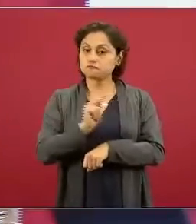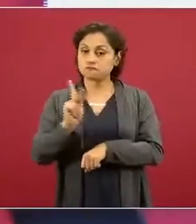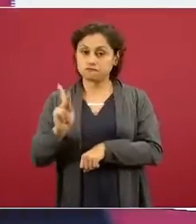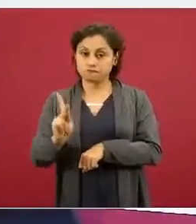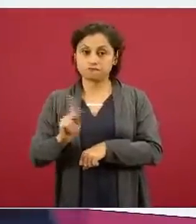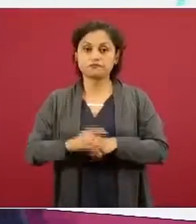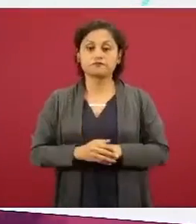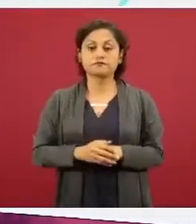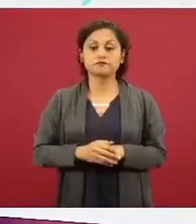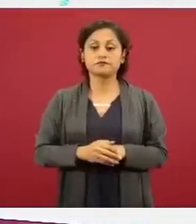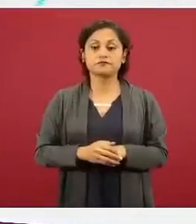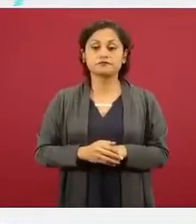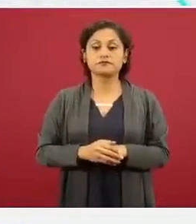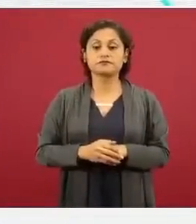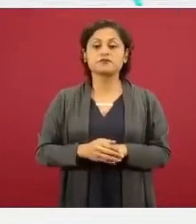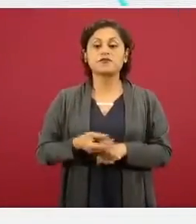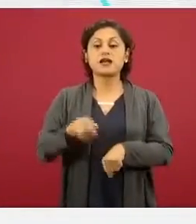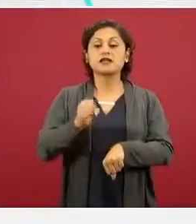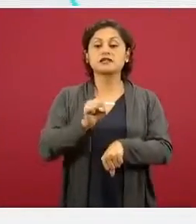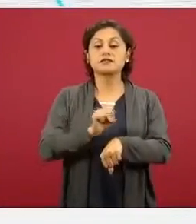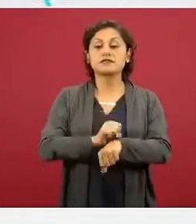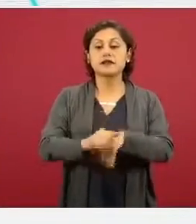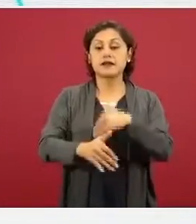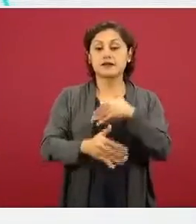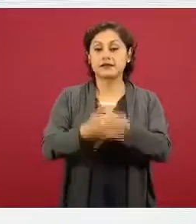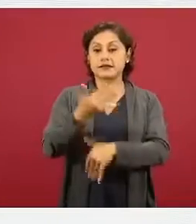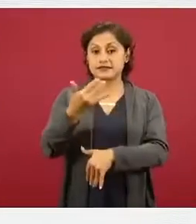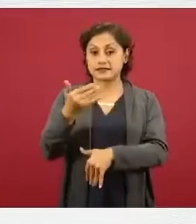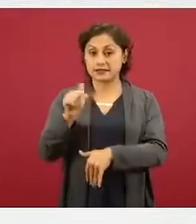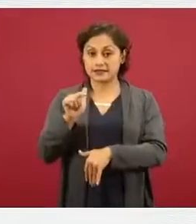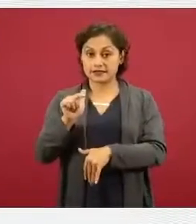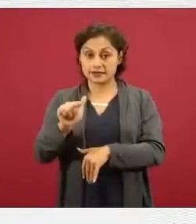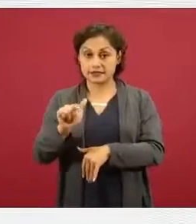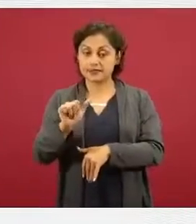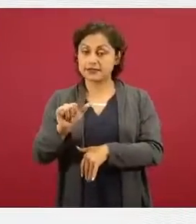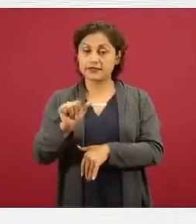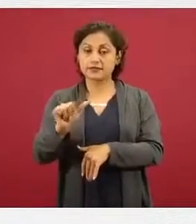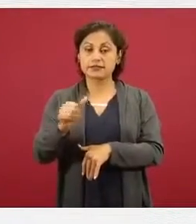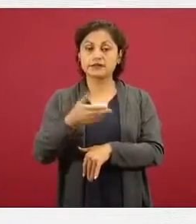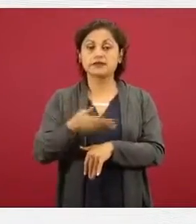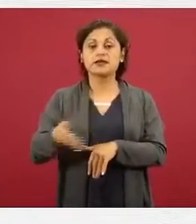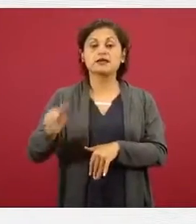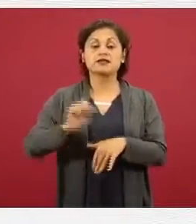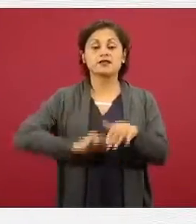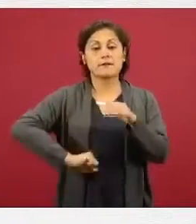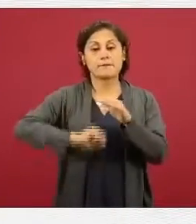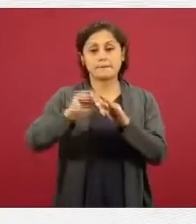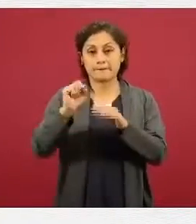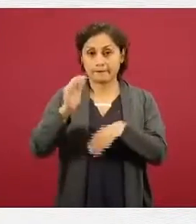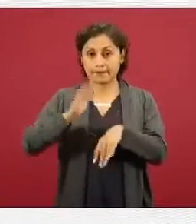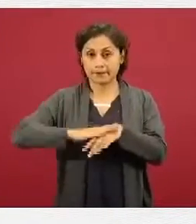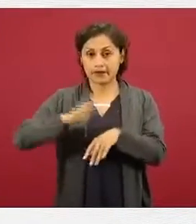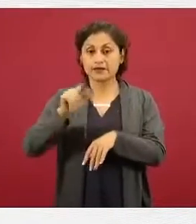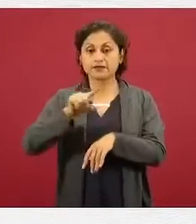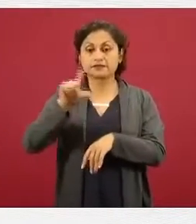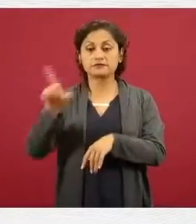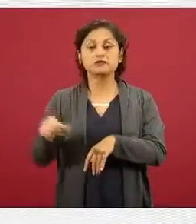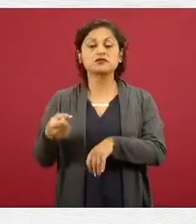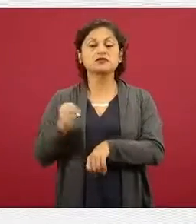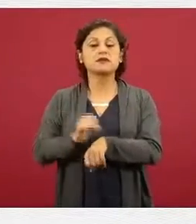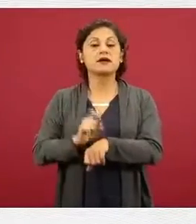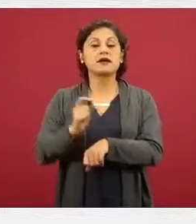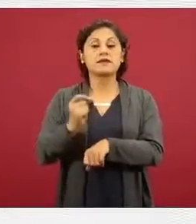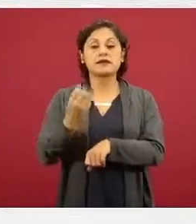con un ascenso a partir de la 15-16, el punto máximo en la semana 29, y a partir de esa semana ha tenido